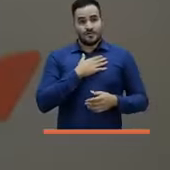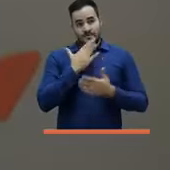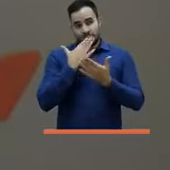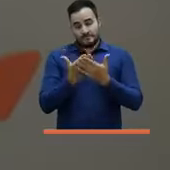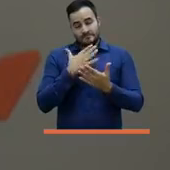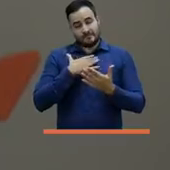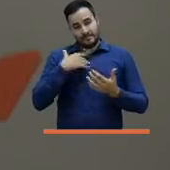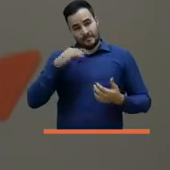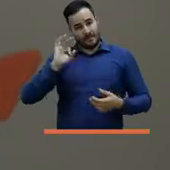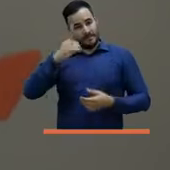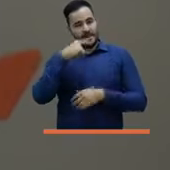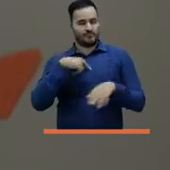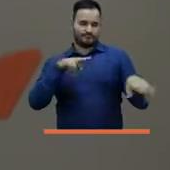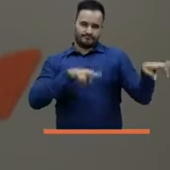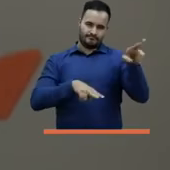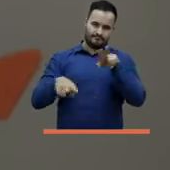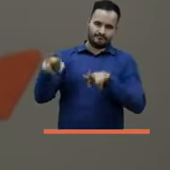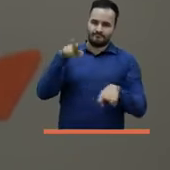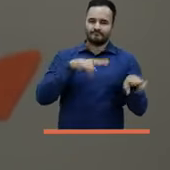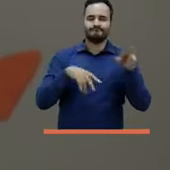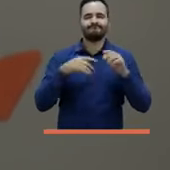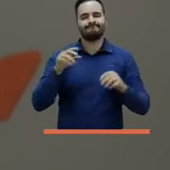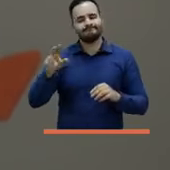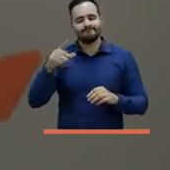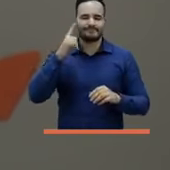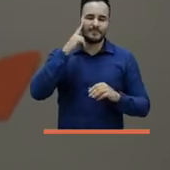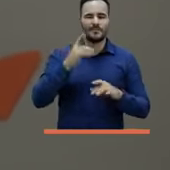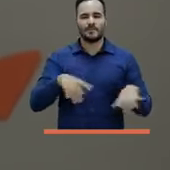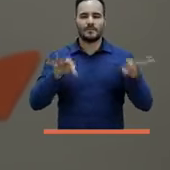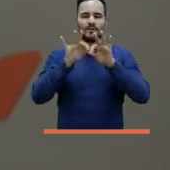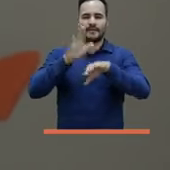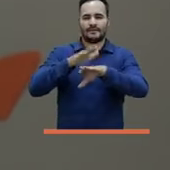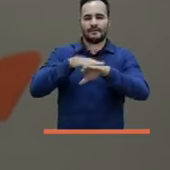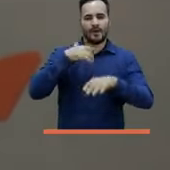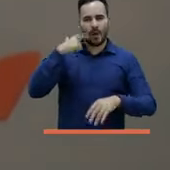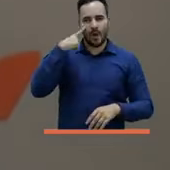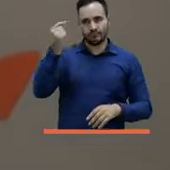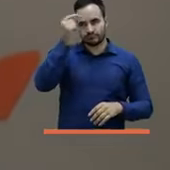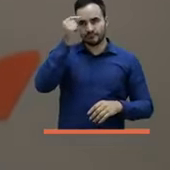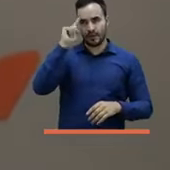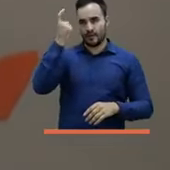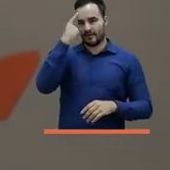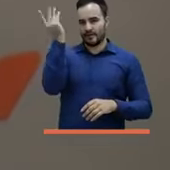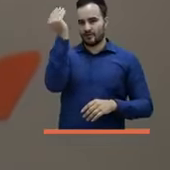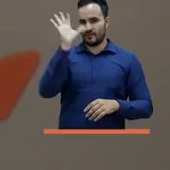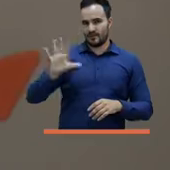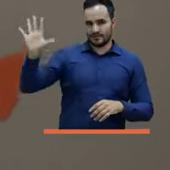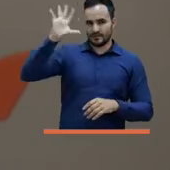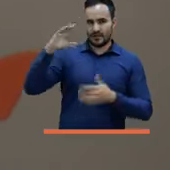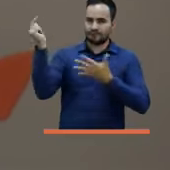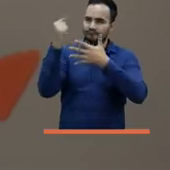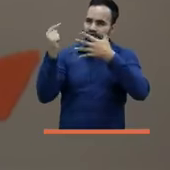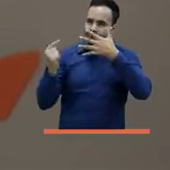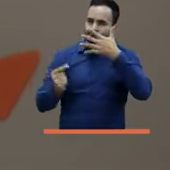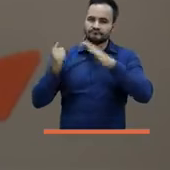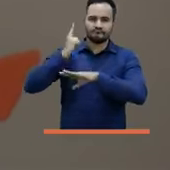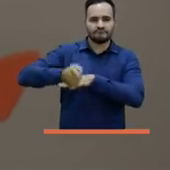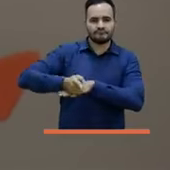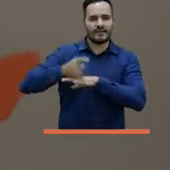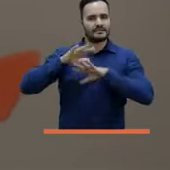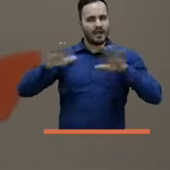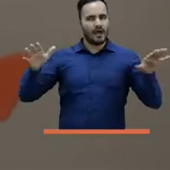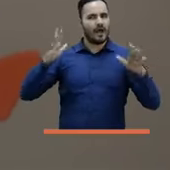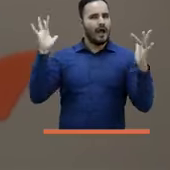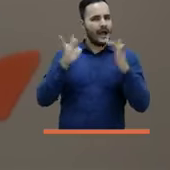es resaltar las directrices que se están tomando también desde el gobierno nacional en relación